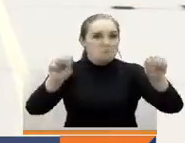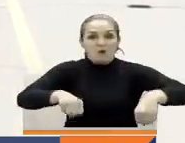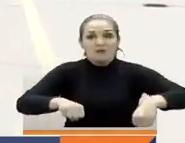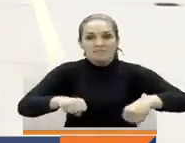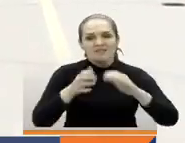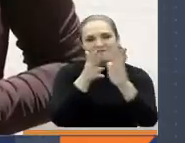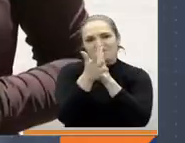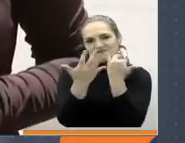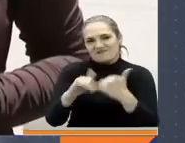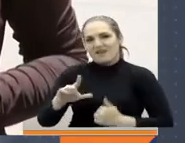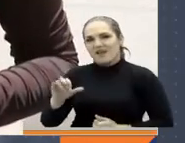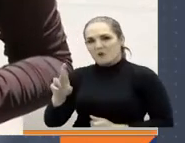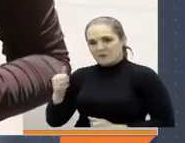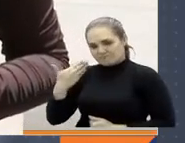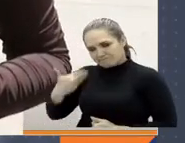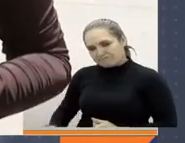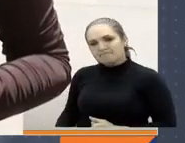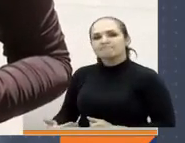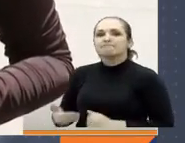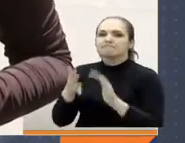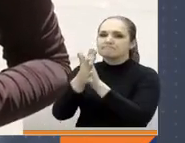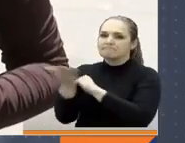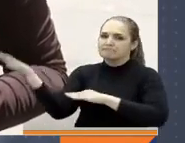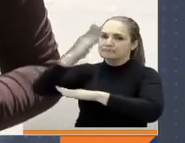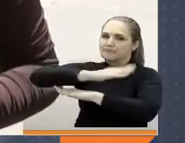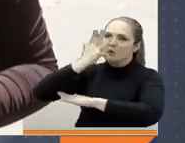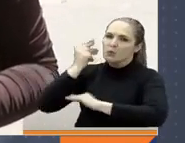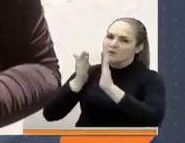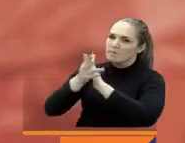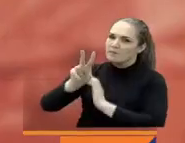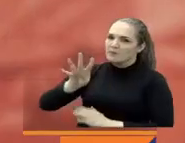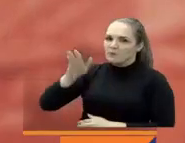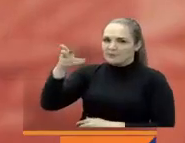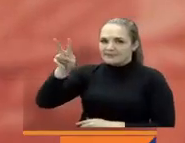Laura Rojas, RTVC Noticias, conectados 24/7. Laura,